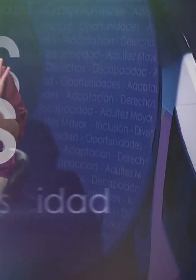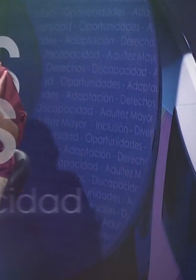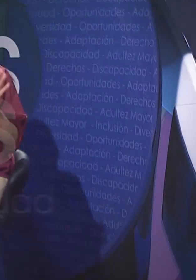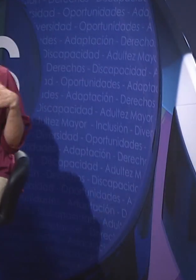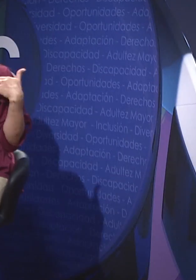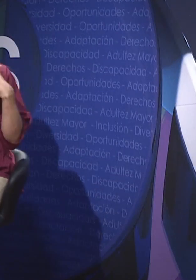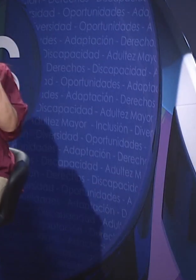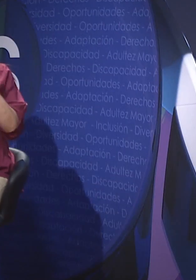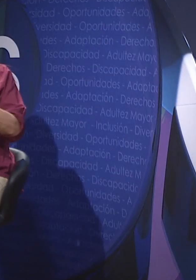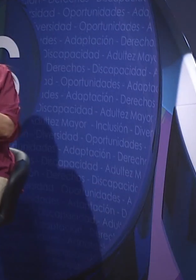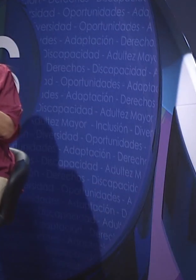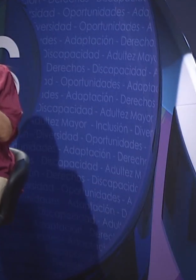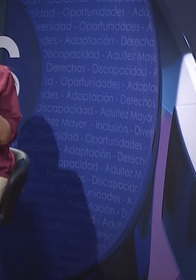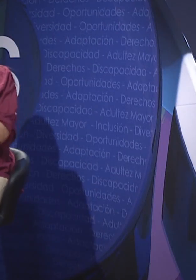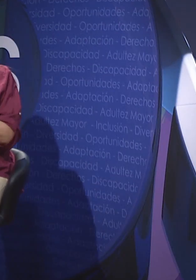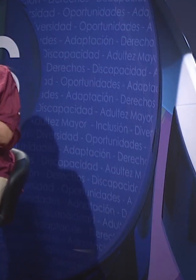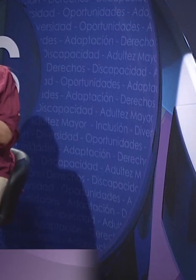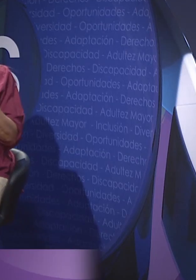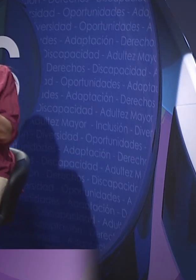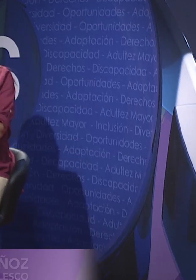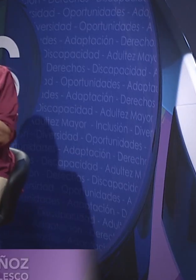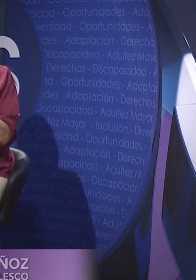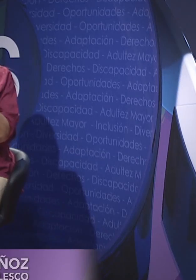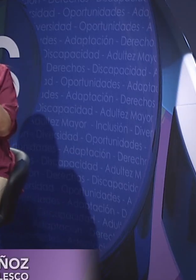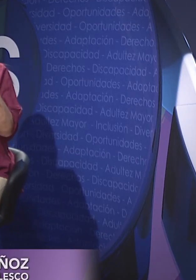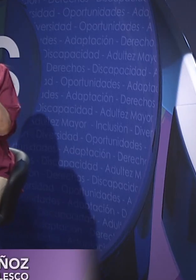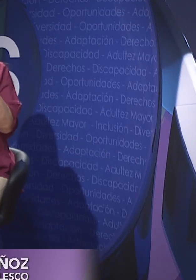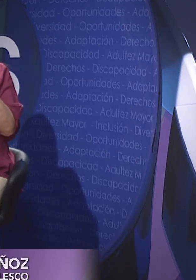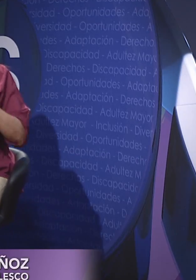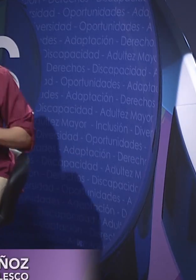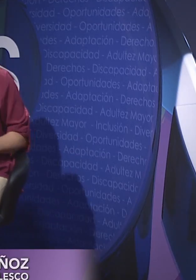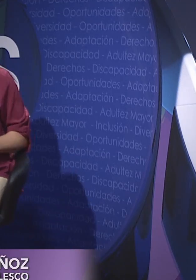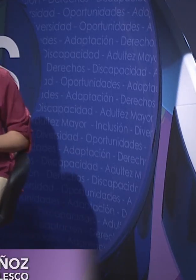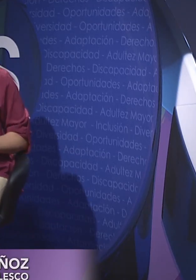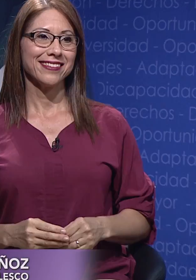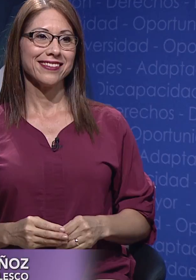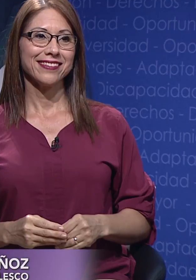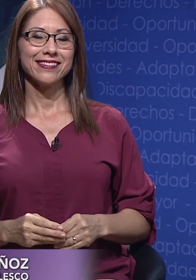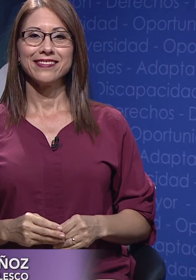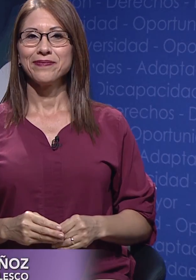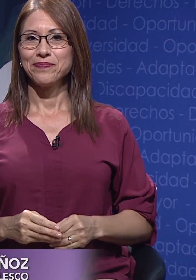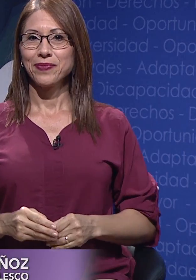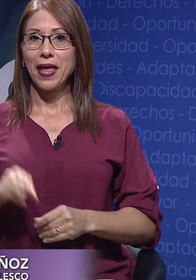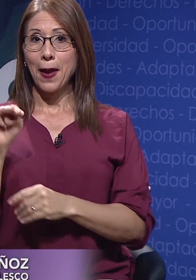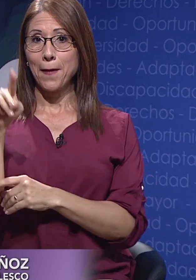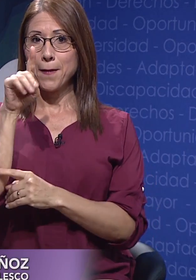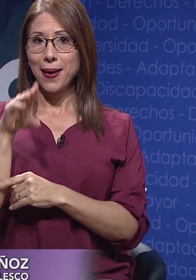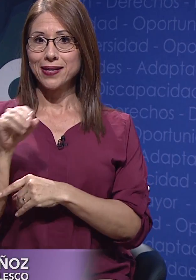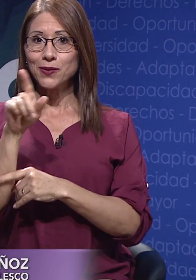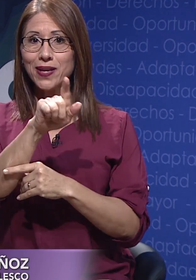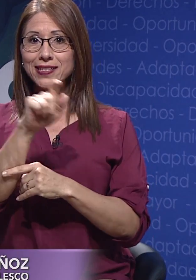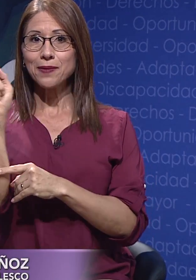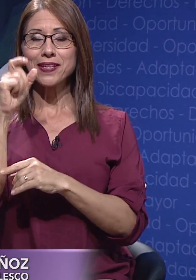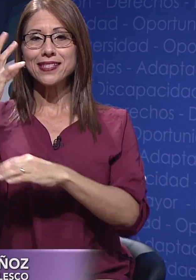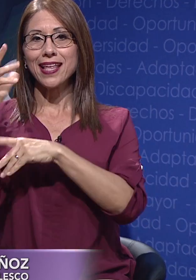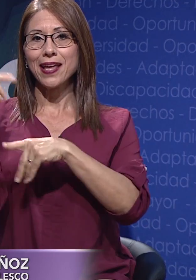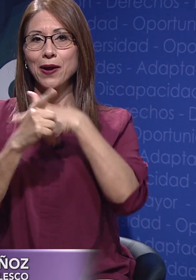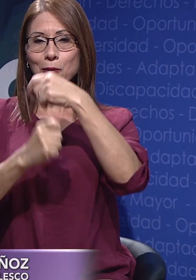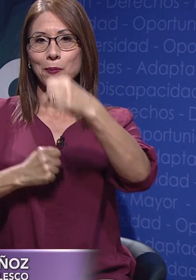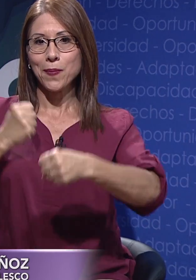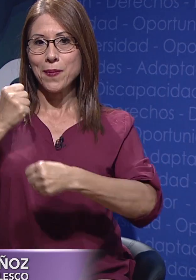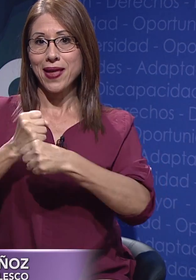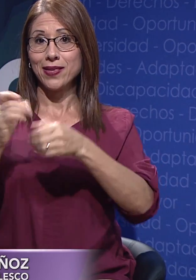¿Qué tal? Es un gusto poder compartir con usted una nueva edición de Nexos. Marzo es el mes de aniversario de